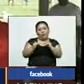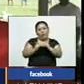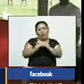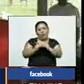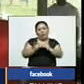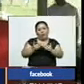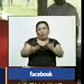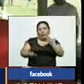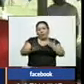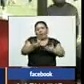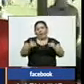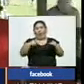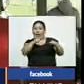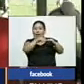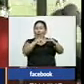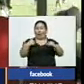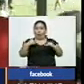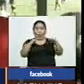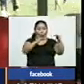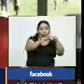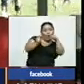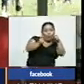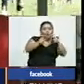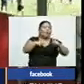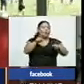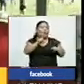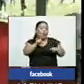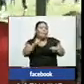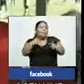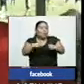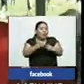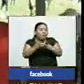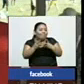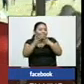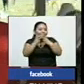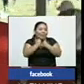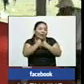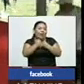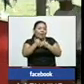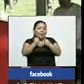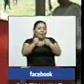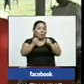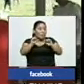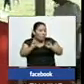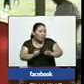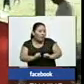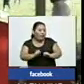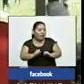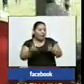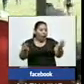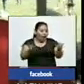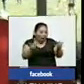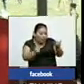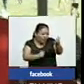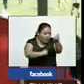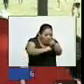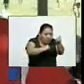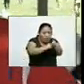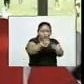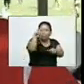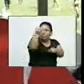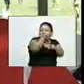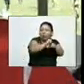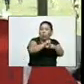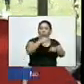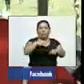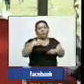Tal vez no de la edad de ellos, pero sí con las ganas suficientes de poder tratar la manera de poner en práctica un poquito